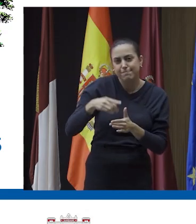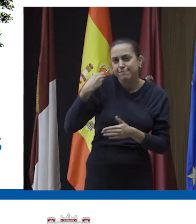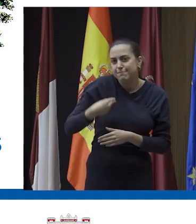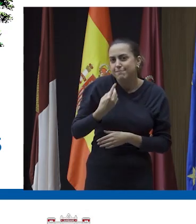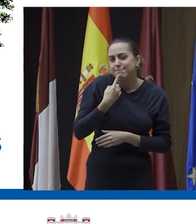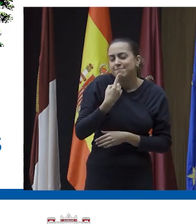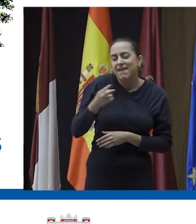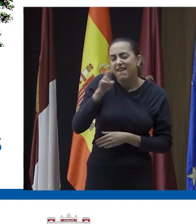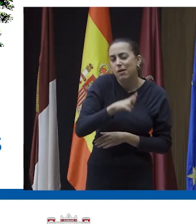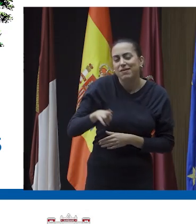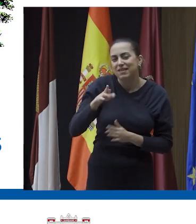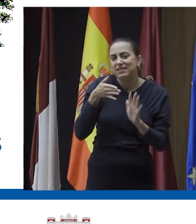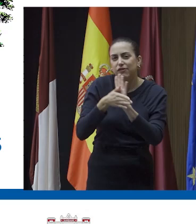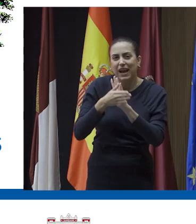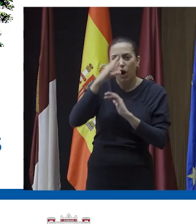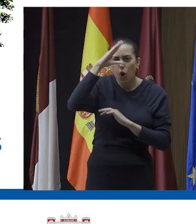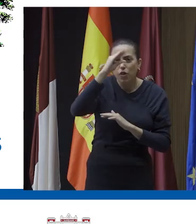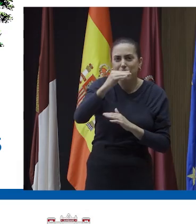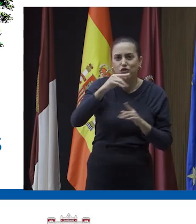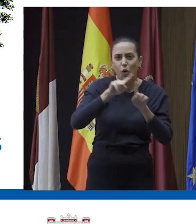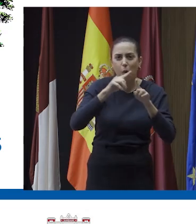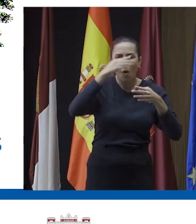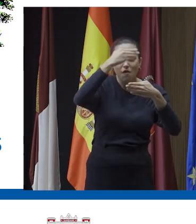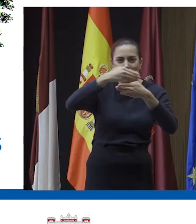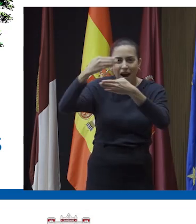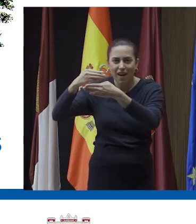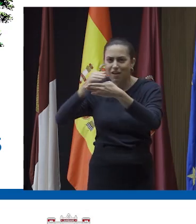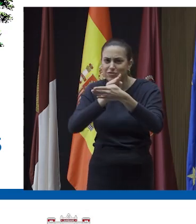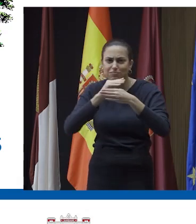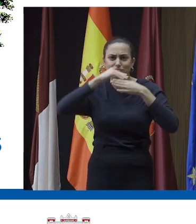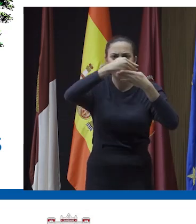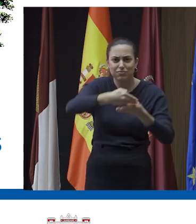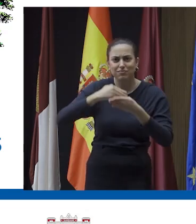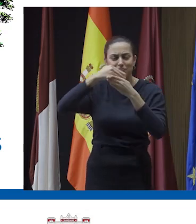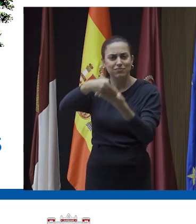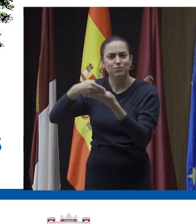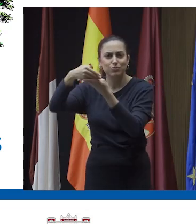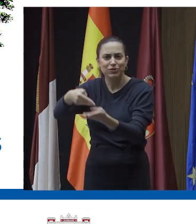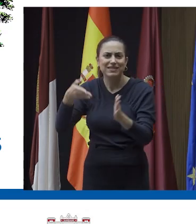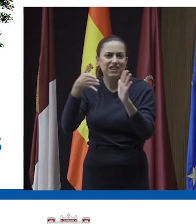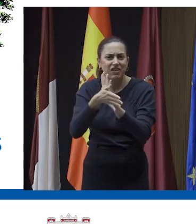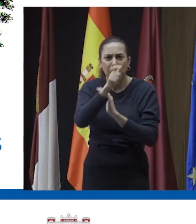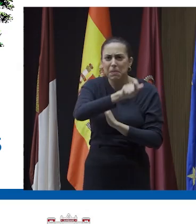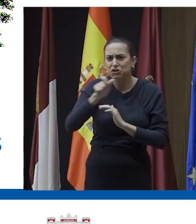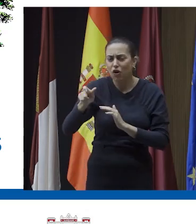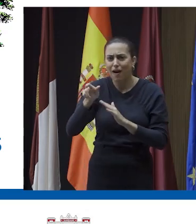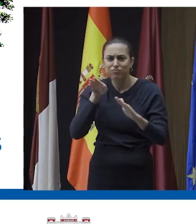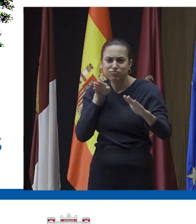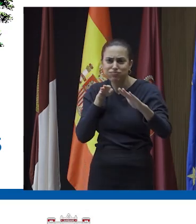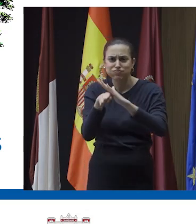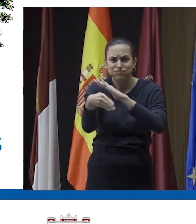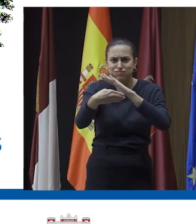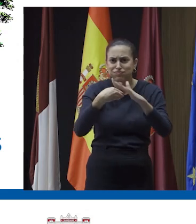contribuimos para que el conocimiento rompa barreras y llegue a todas y cada una de las personas y que sea un